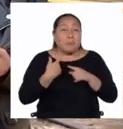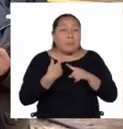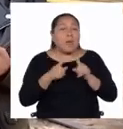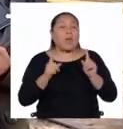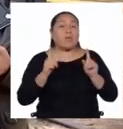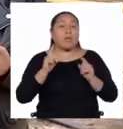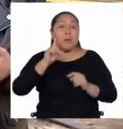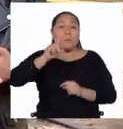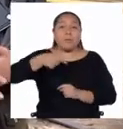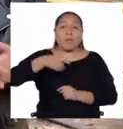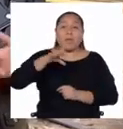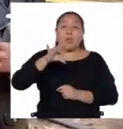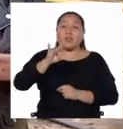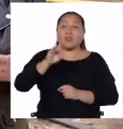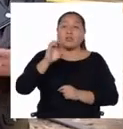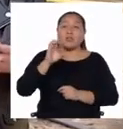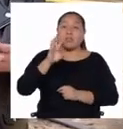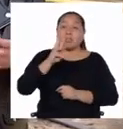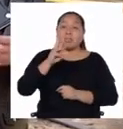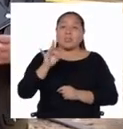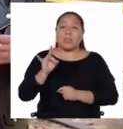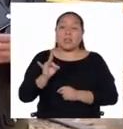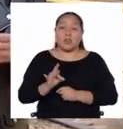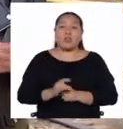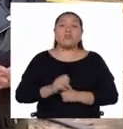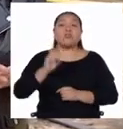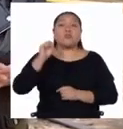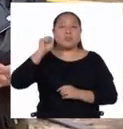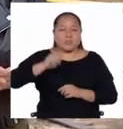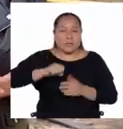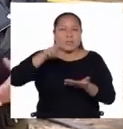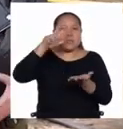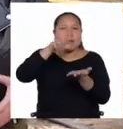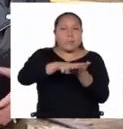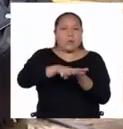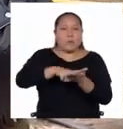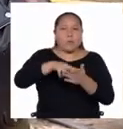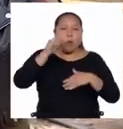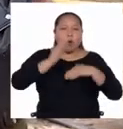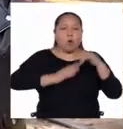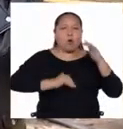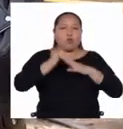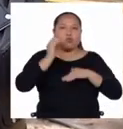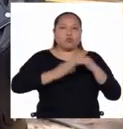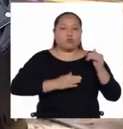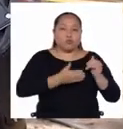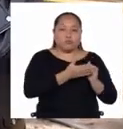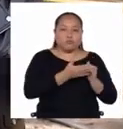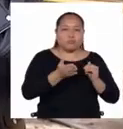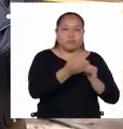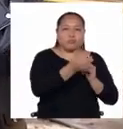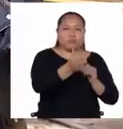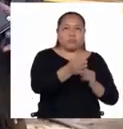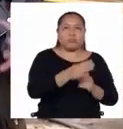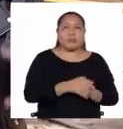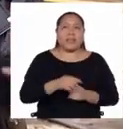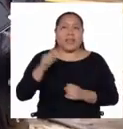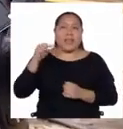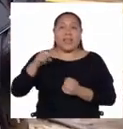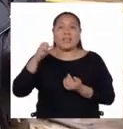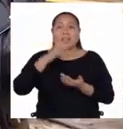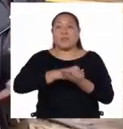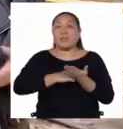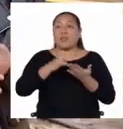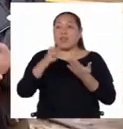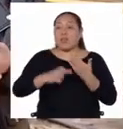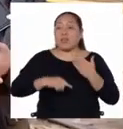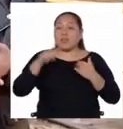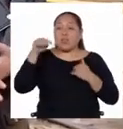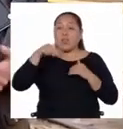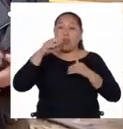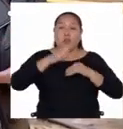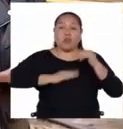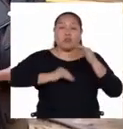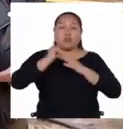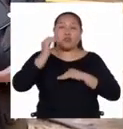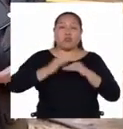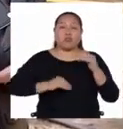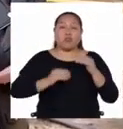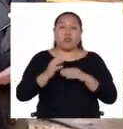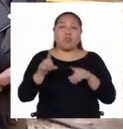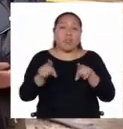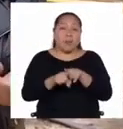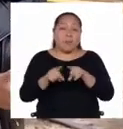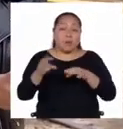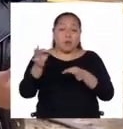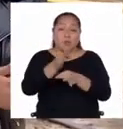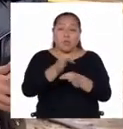1868 el Congreso peruano aprobó su construcción. El gestor del proyecto de construcción de este ferrocarril fue también un